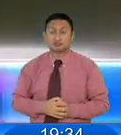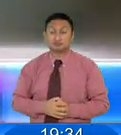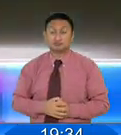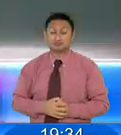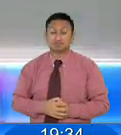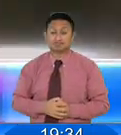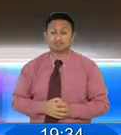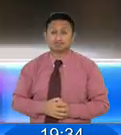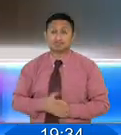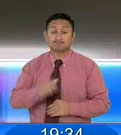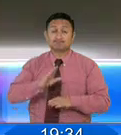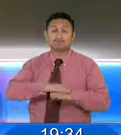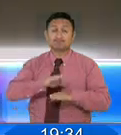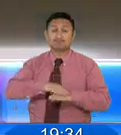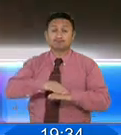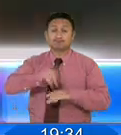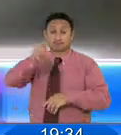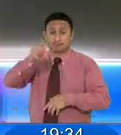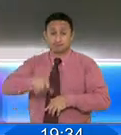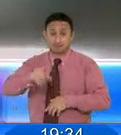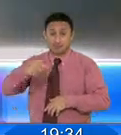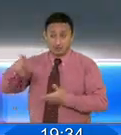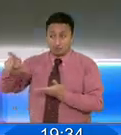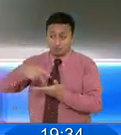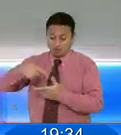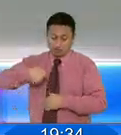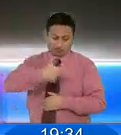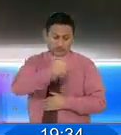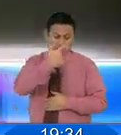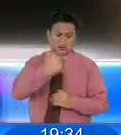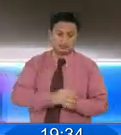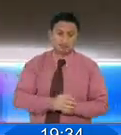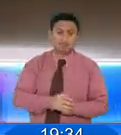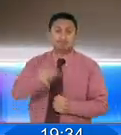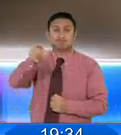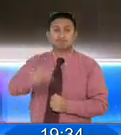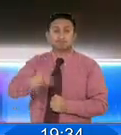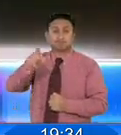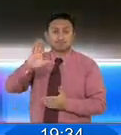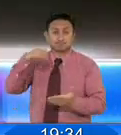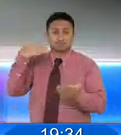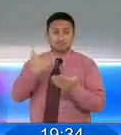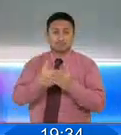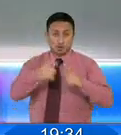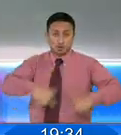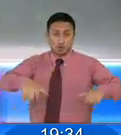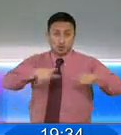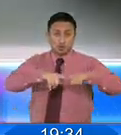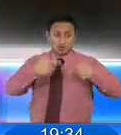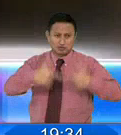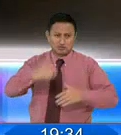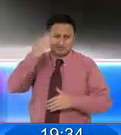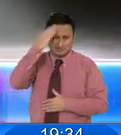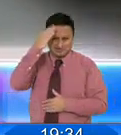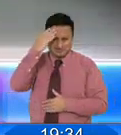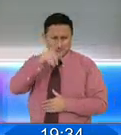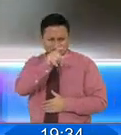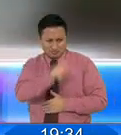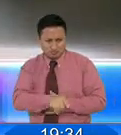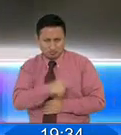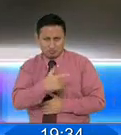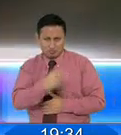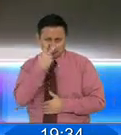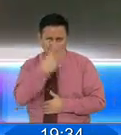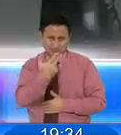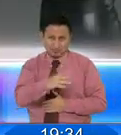bajo la modalidad de sicariato. Los testigos indicaron que los asesinos llegaron hasta el sector y tenían plenamente identificada a la víctima.